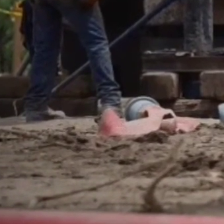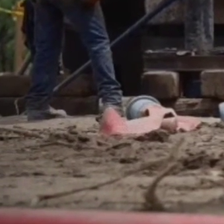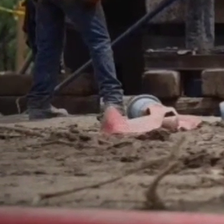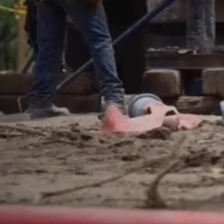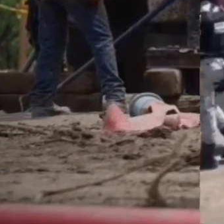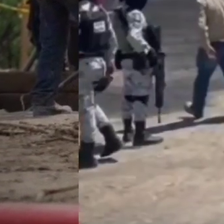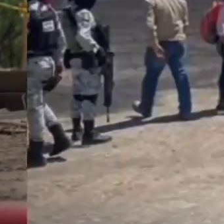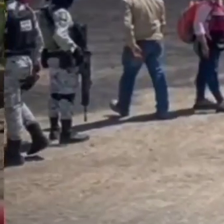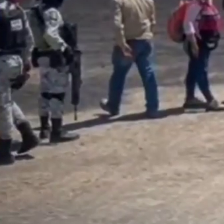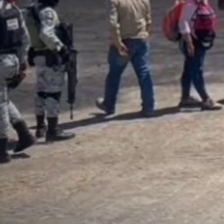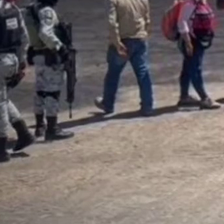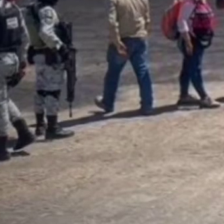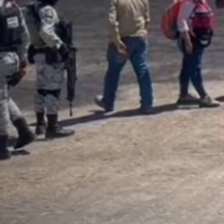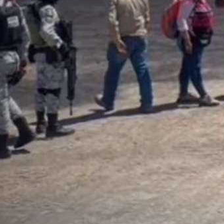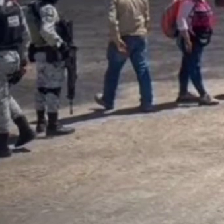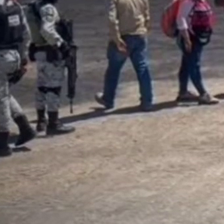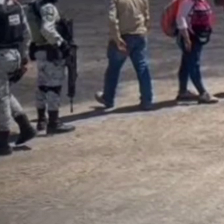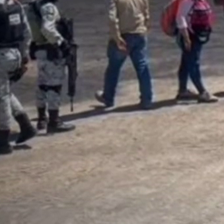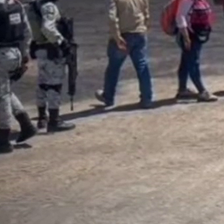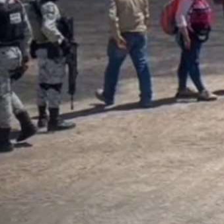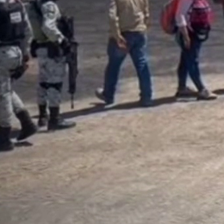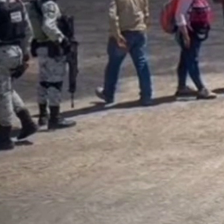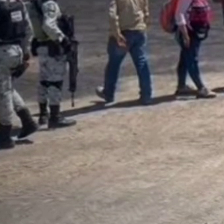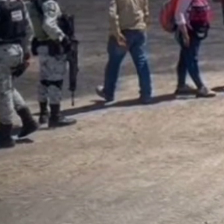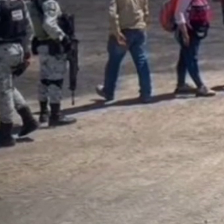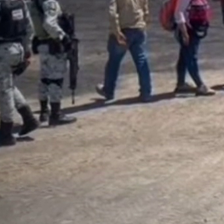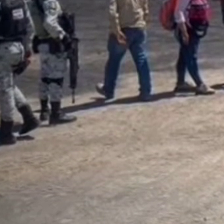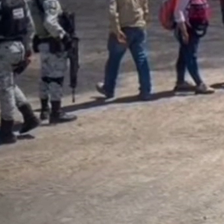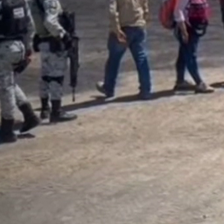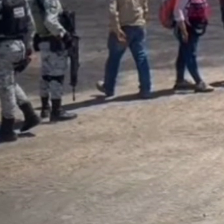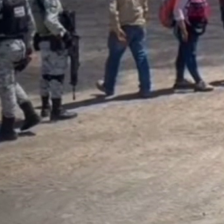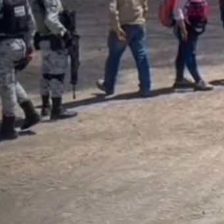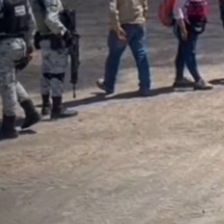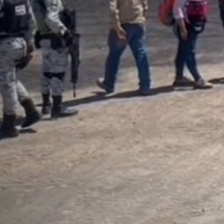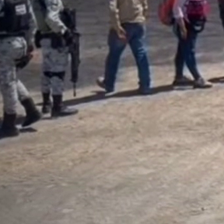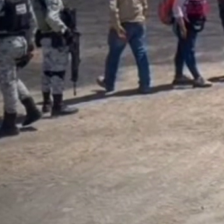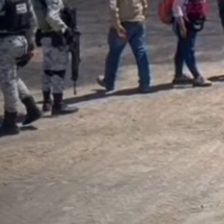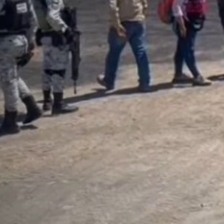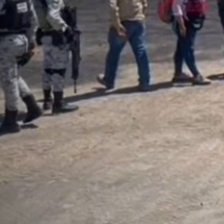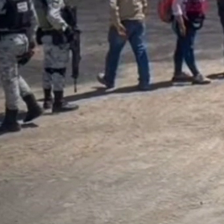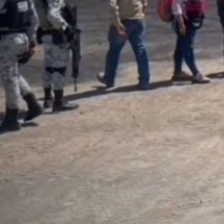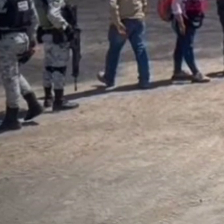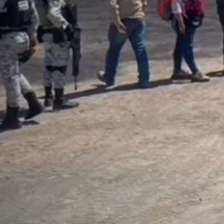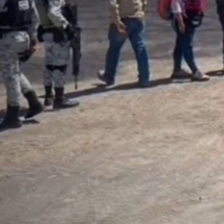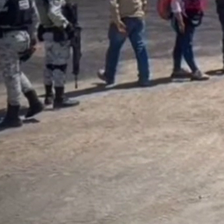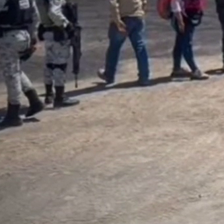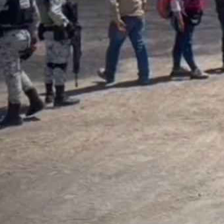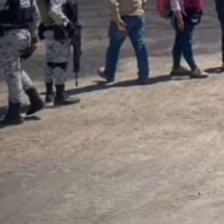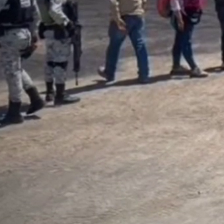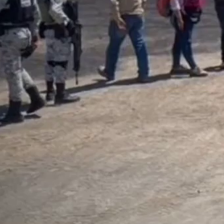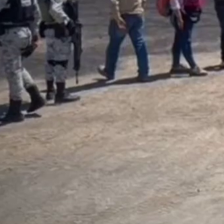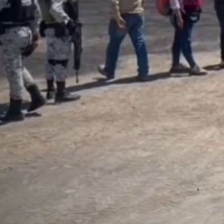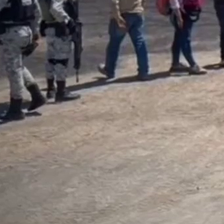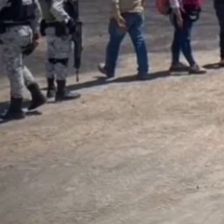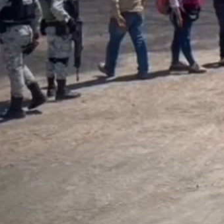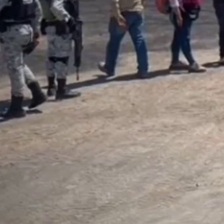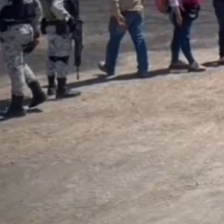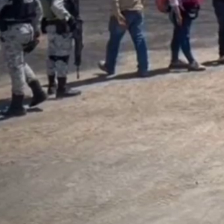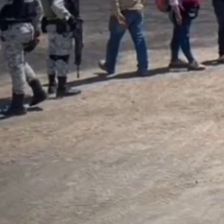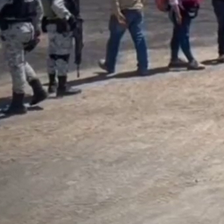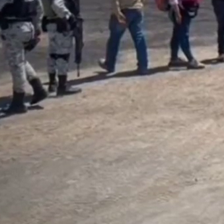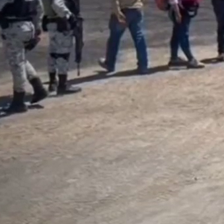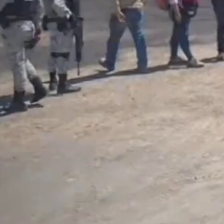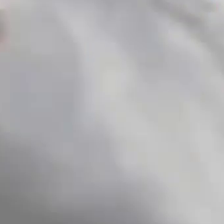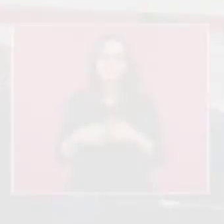de 457 especialistas, voluntarios y representantes de los tres niveles de gobierno, así como 13 bombas para el desfogue del agua. Hasta las